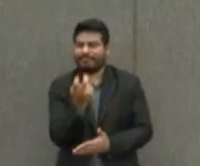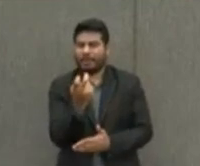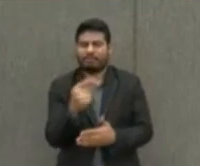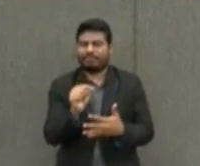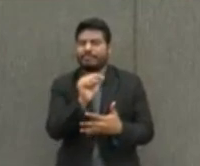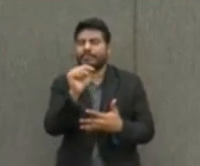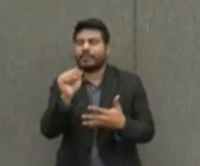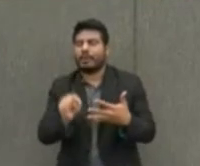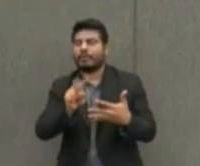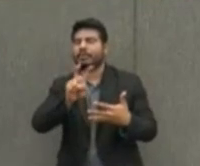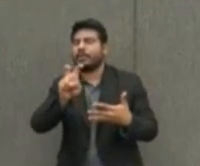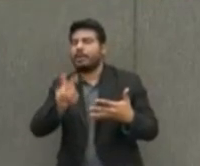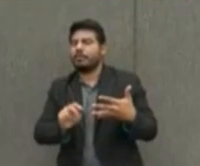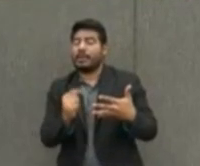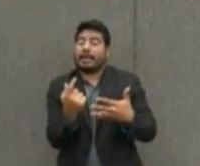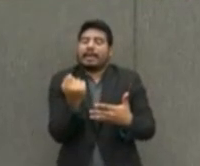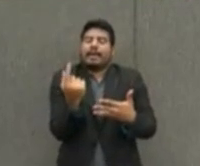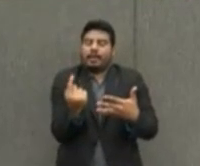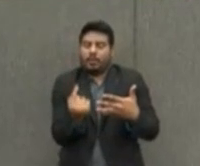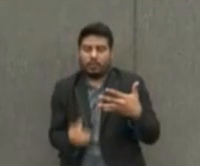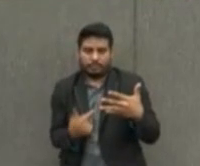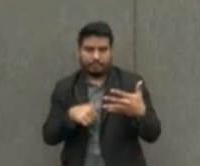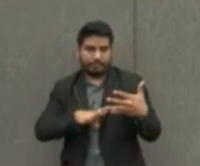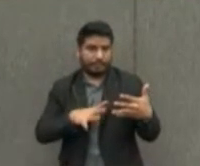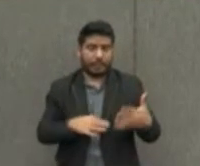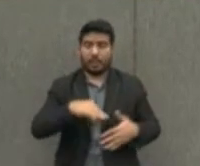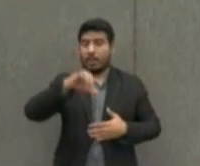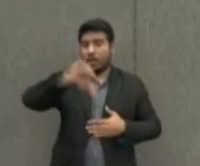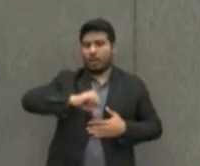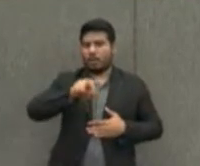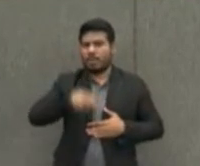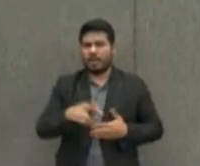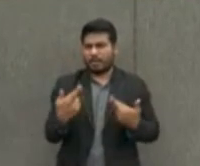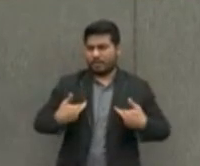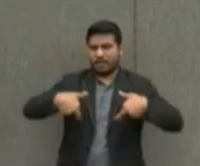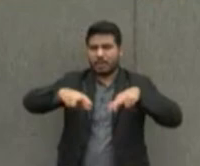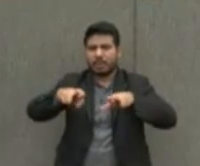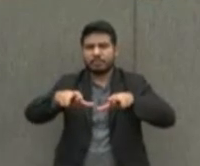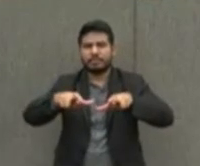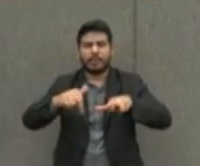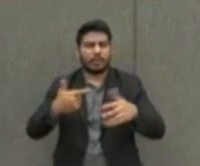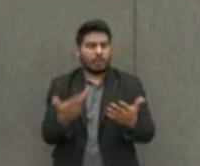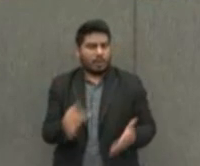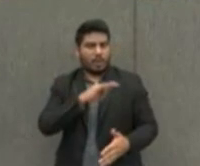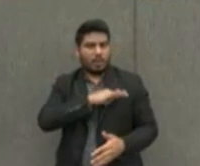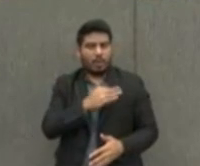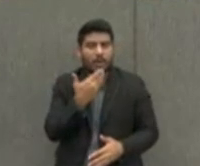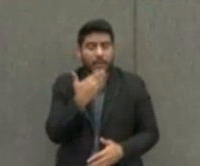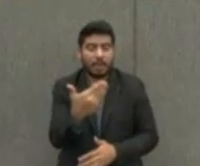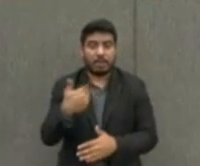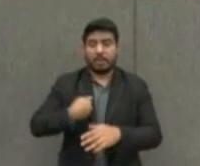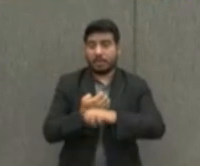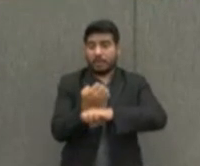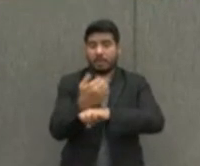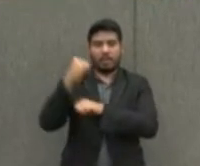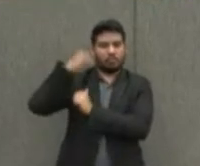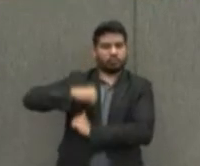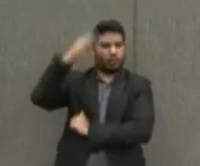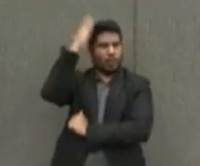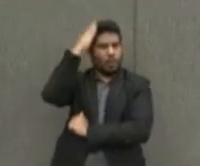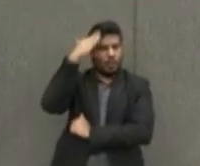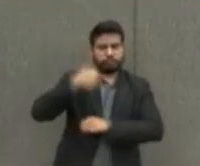celebro que hoy contemos con representantes de los diversos poderes del estado pero además